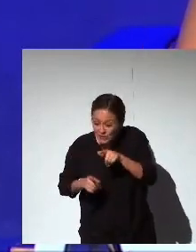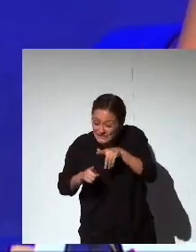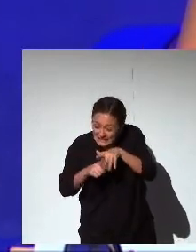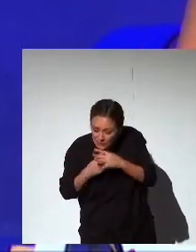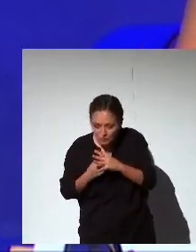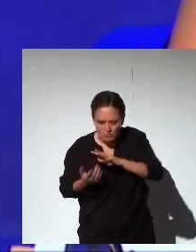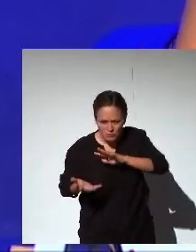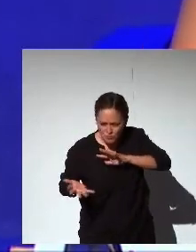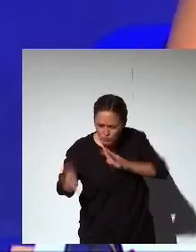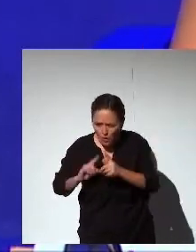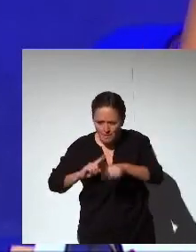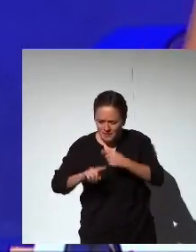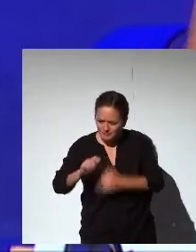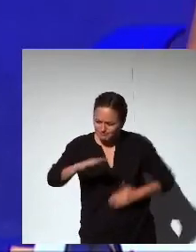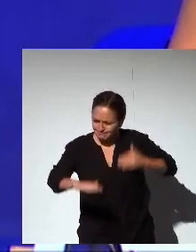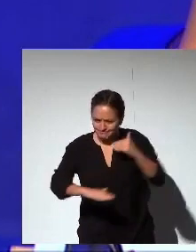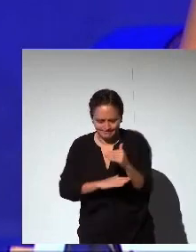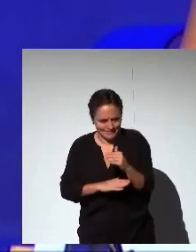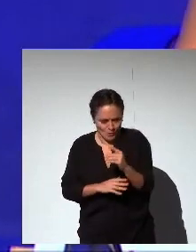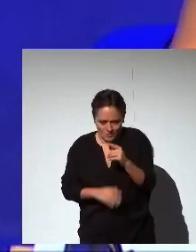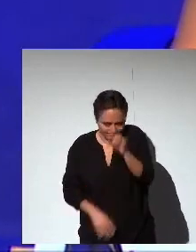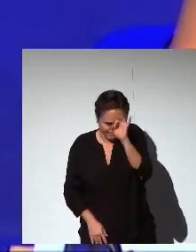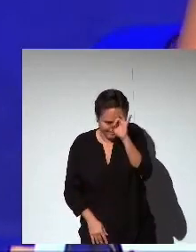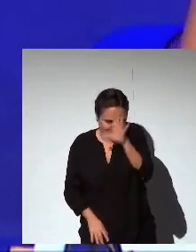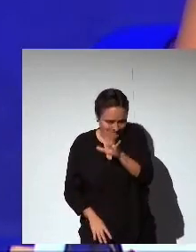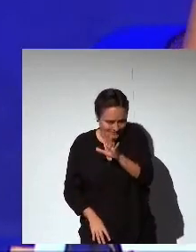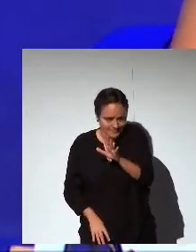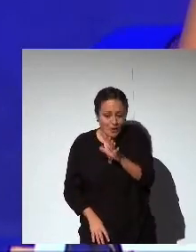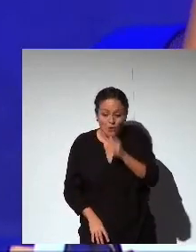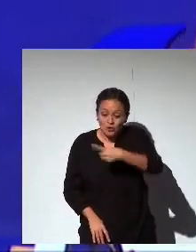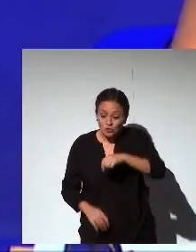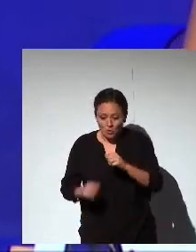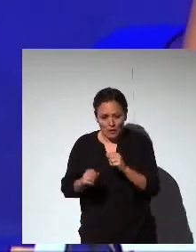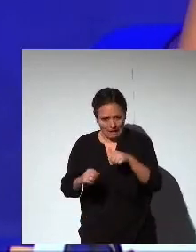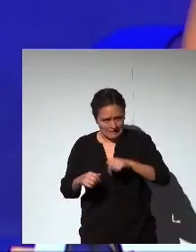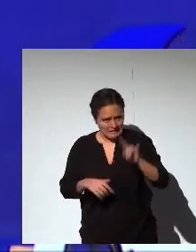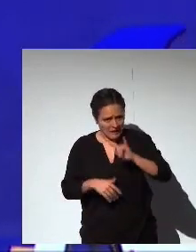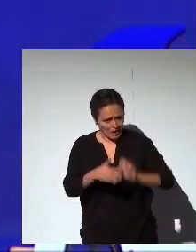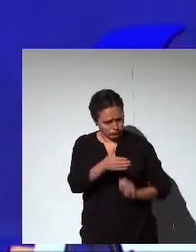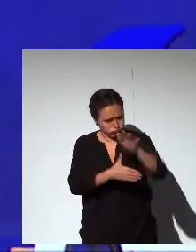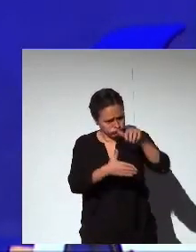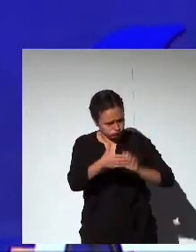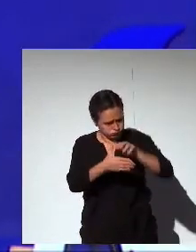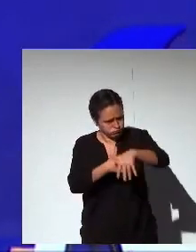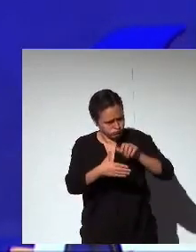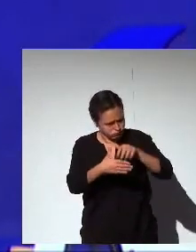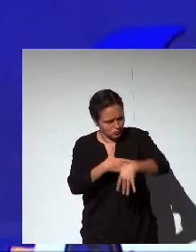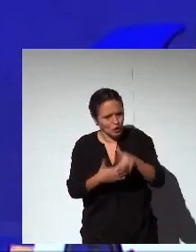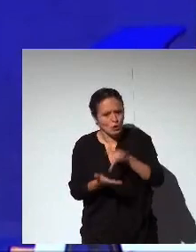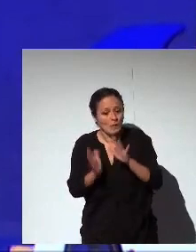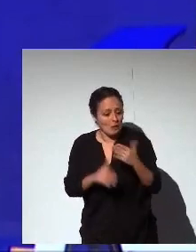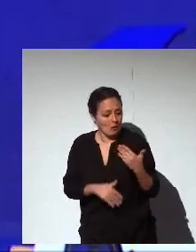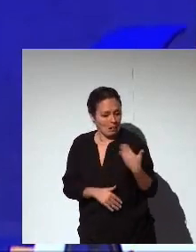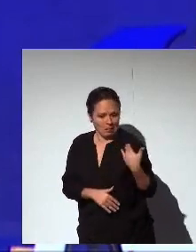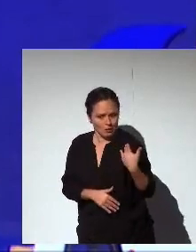bestial. ¿Por qué? La verdad es que hemos tenido erupciones volcánicas en Canarias, pero nunca una en una época reciente